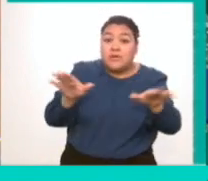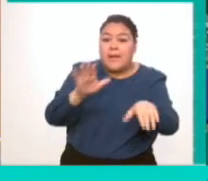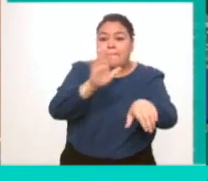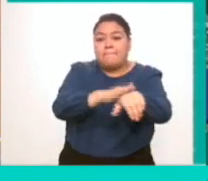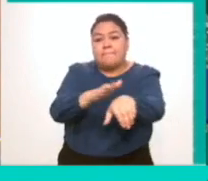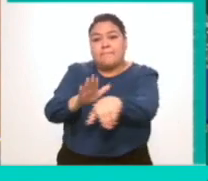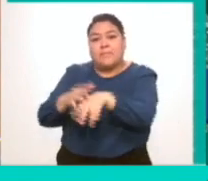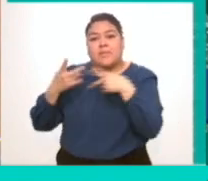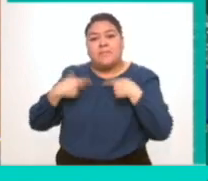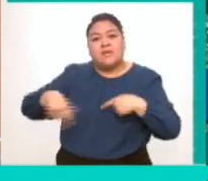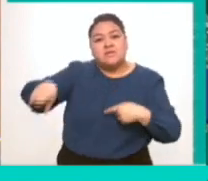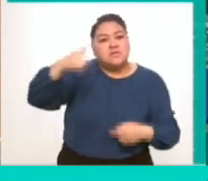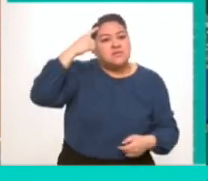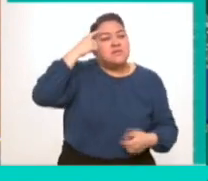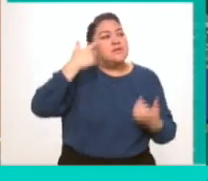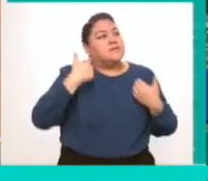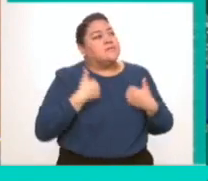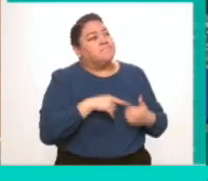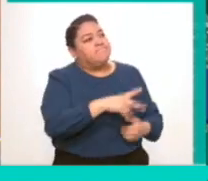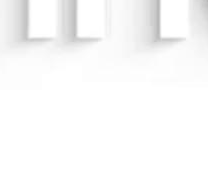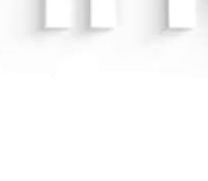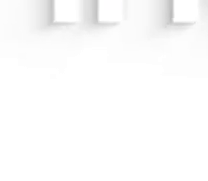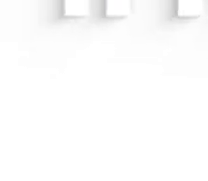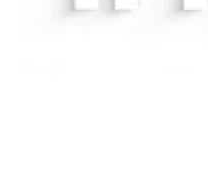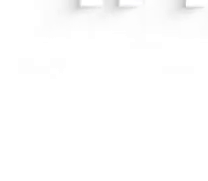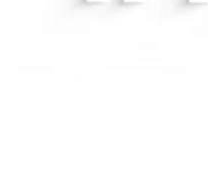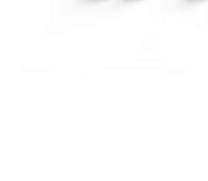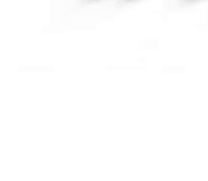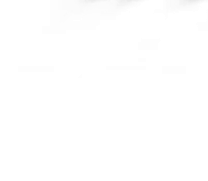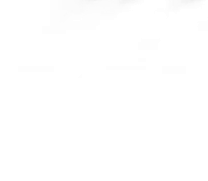población acerca de un tema tan